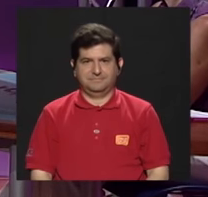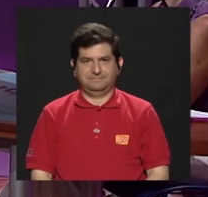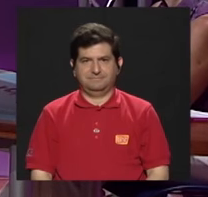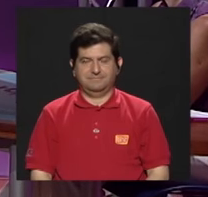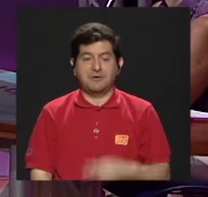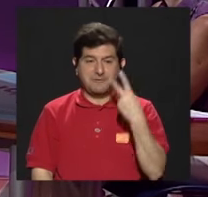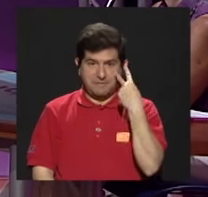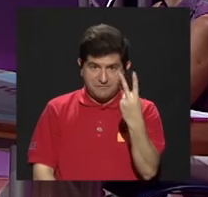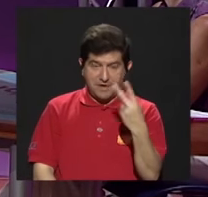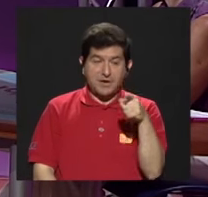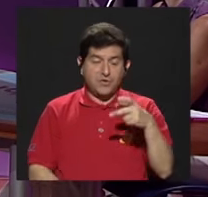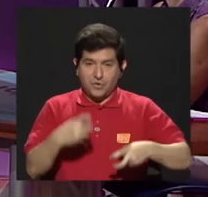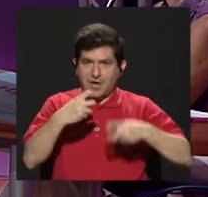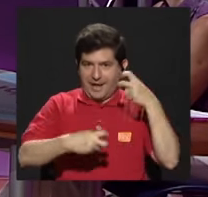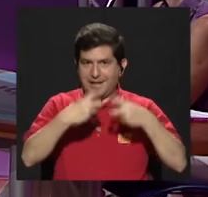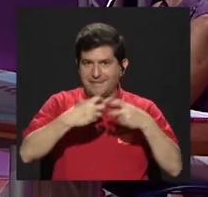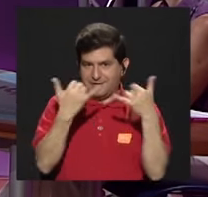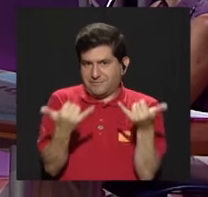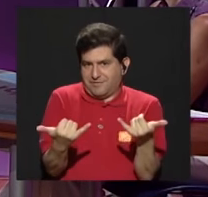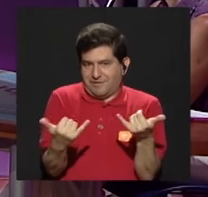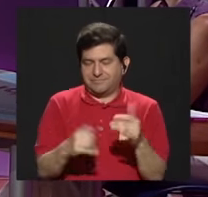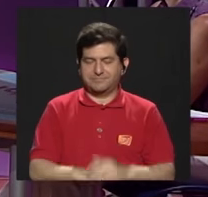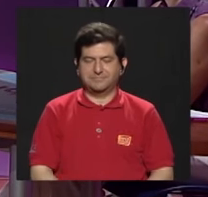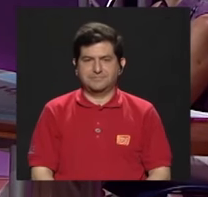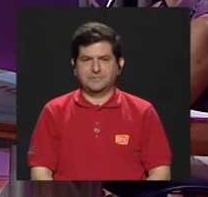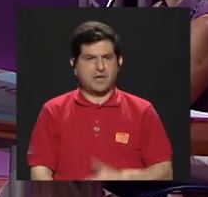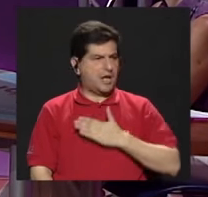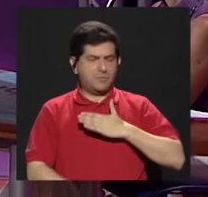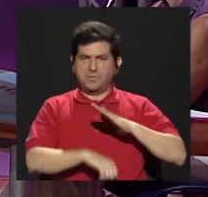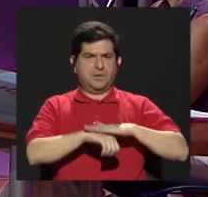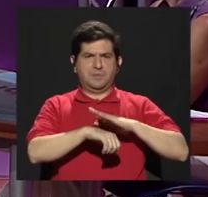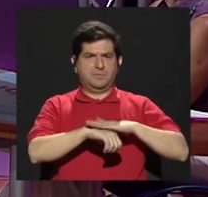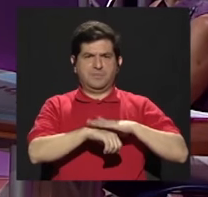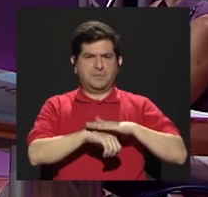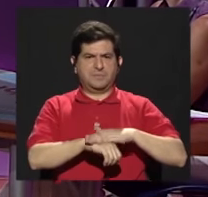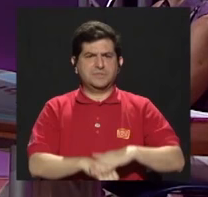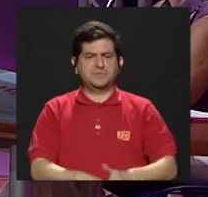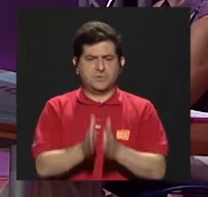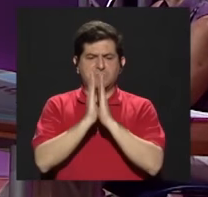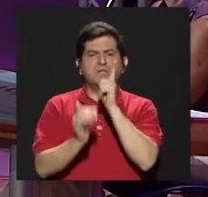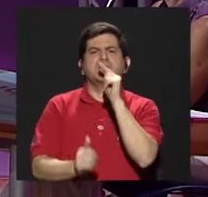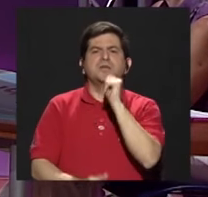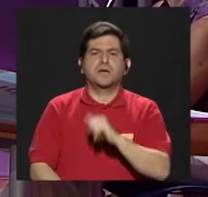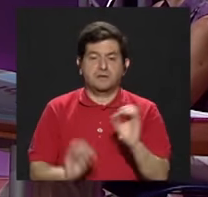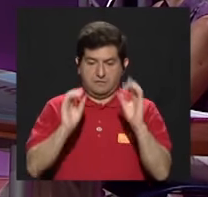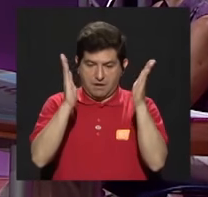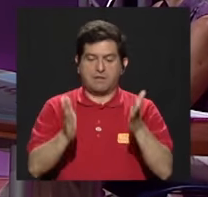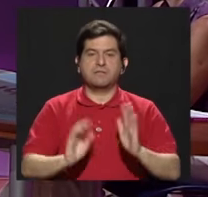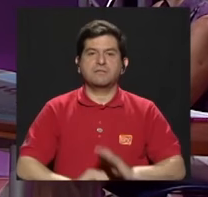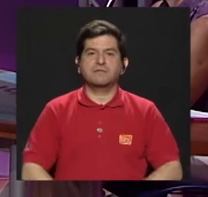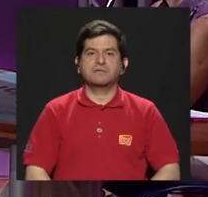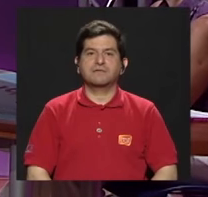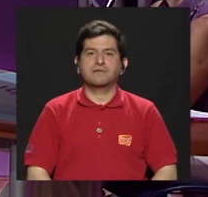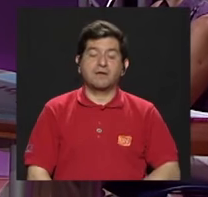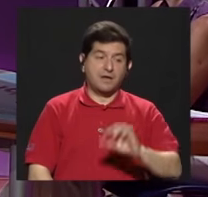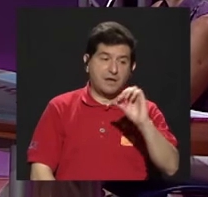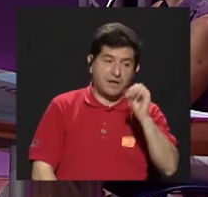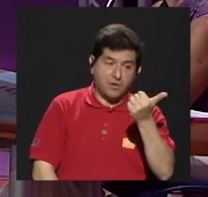esto como el delito. Nadie me está dando permiso. En este otro caso de esta